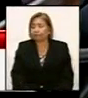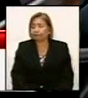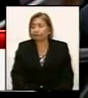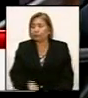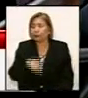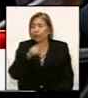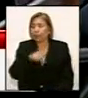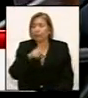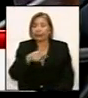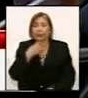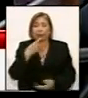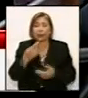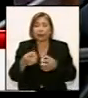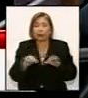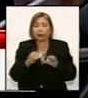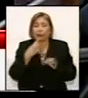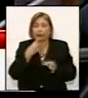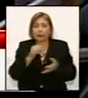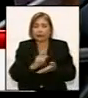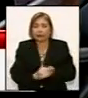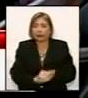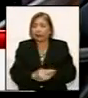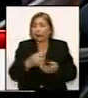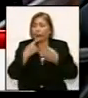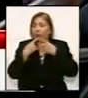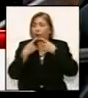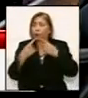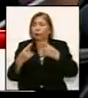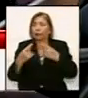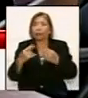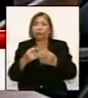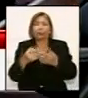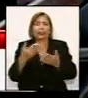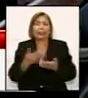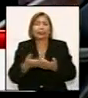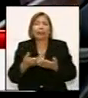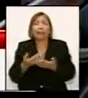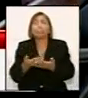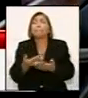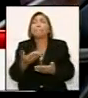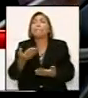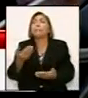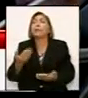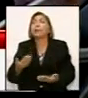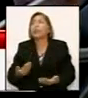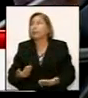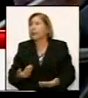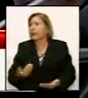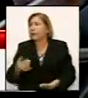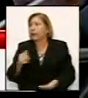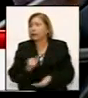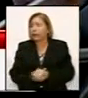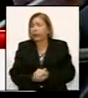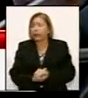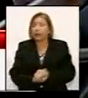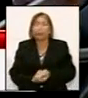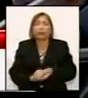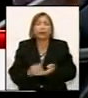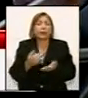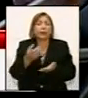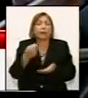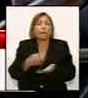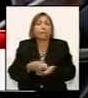Aquí de lo que se trata, quiero decir lo siguiente, el pronunciamiento, he dicho como cuestión previa, no afecta a los tenedores de bonos